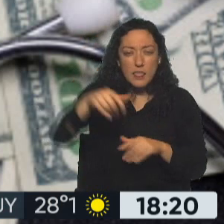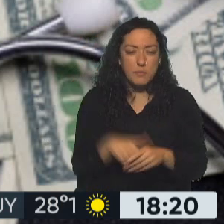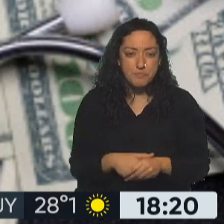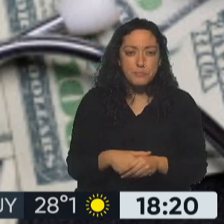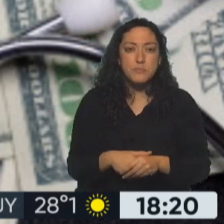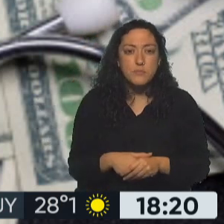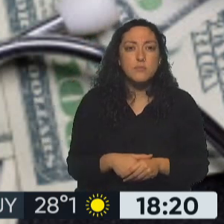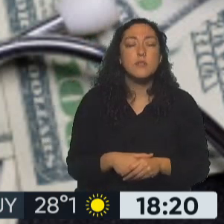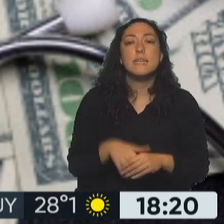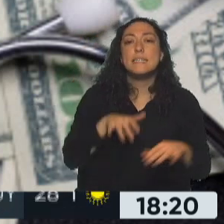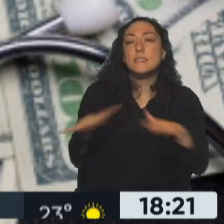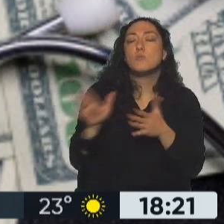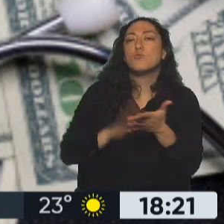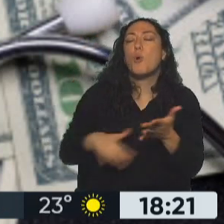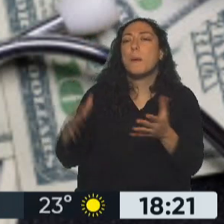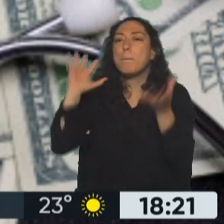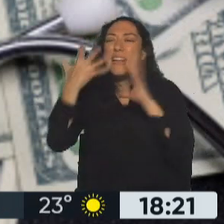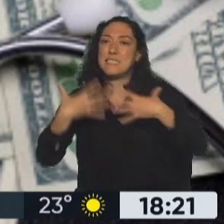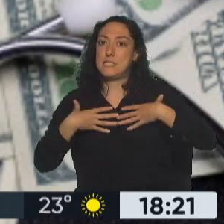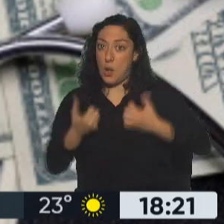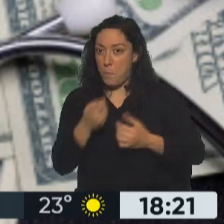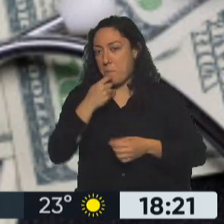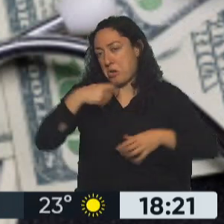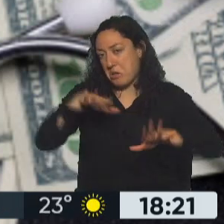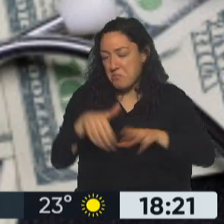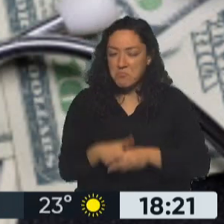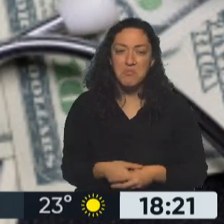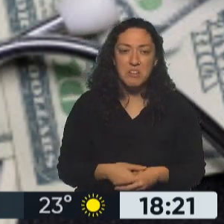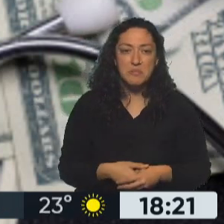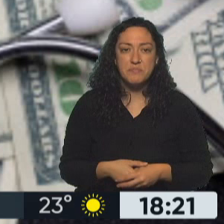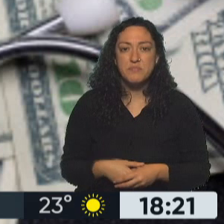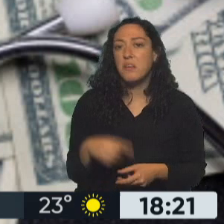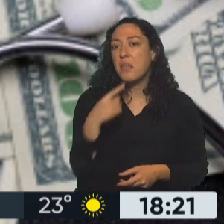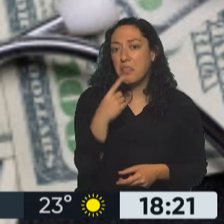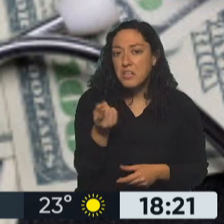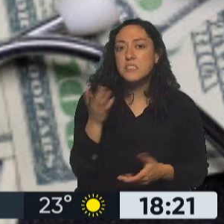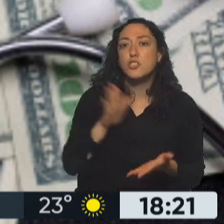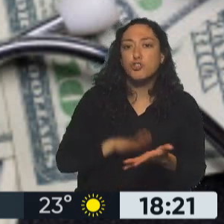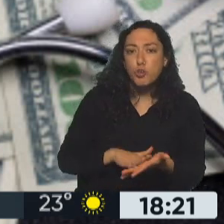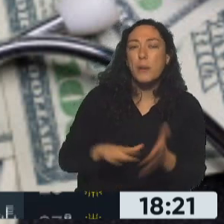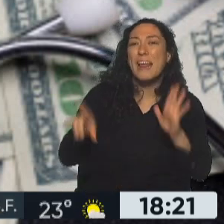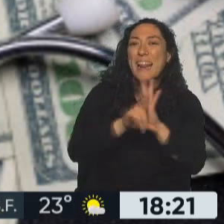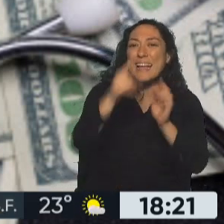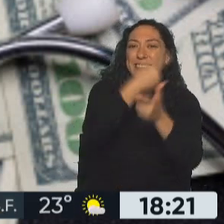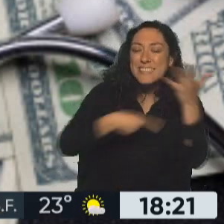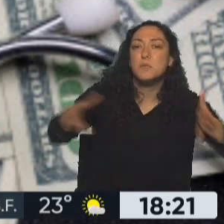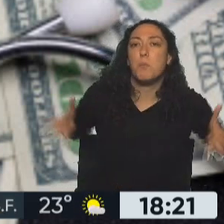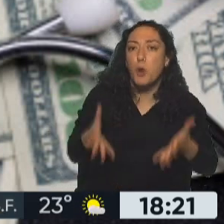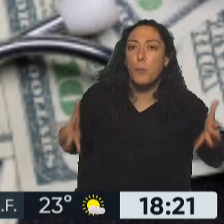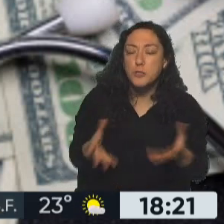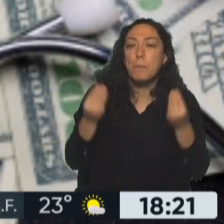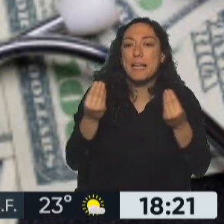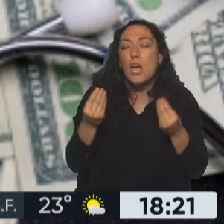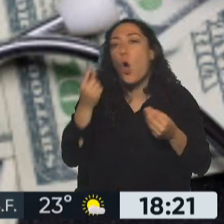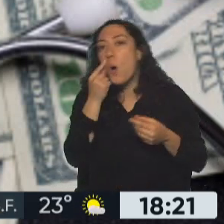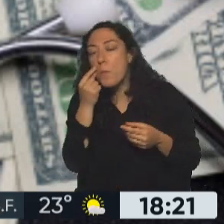los aspectos de salud que propone Javier Milei en su plataforma, justamente habla de promover leyes que permitirán que tanto